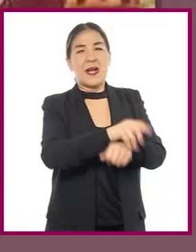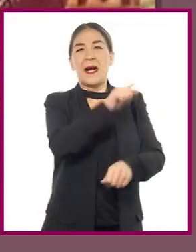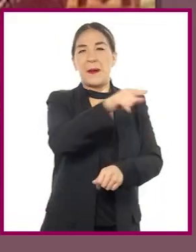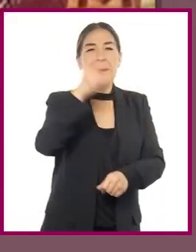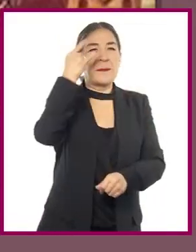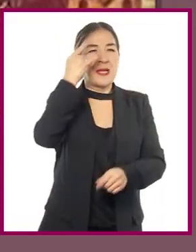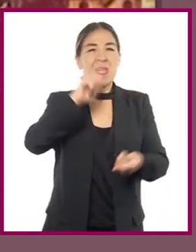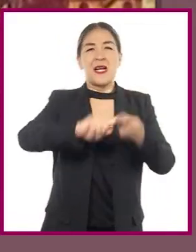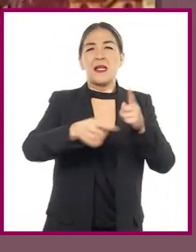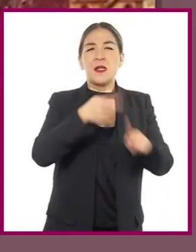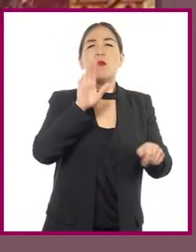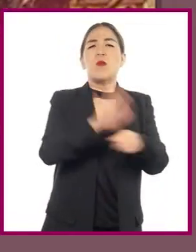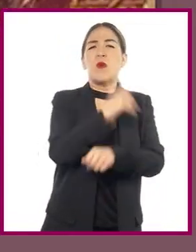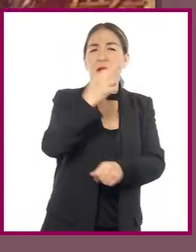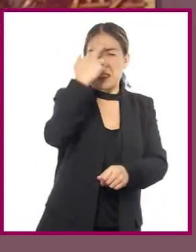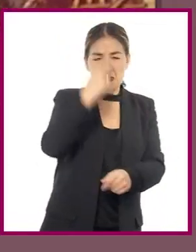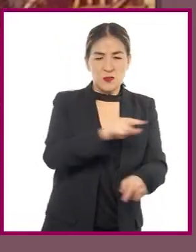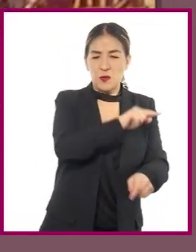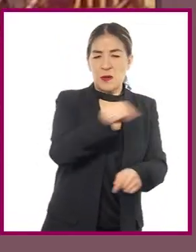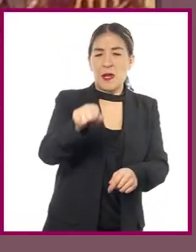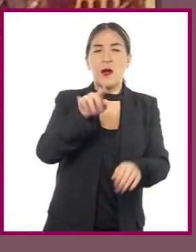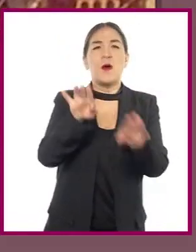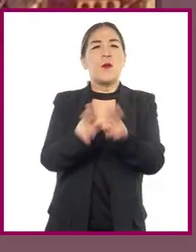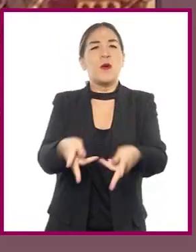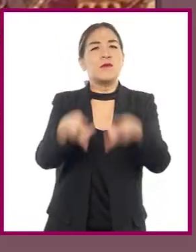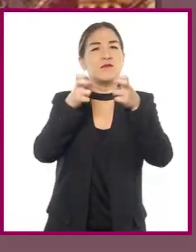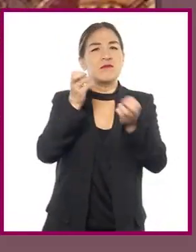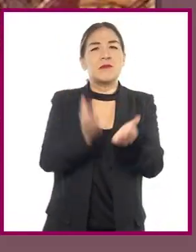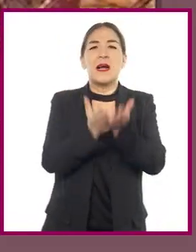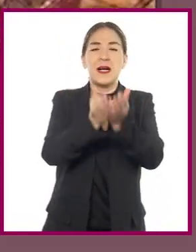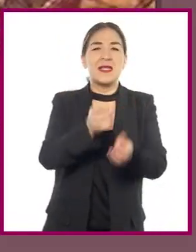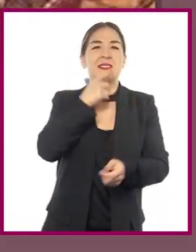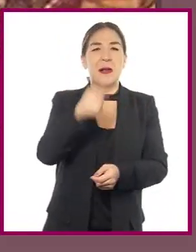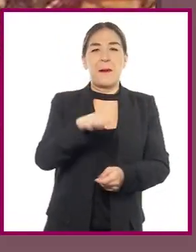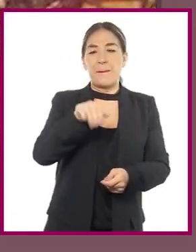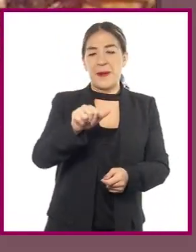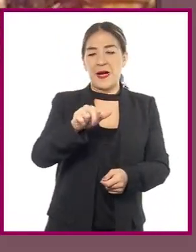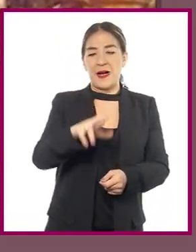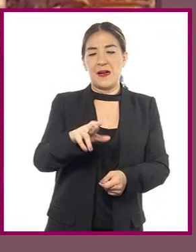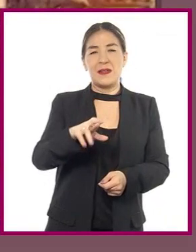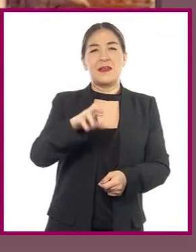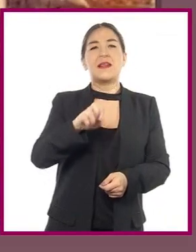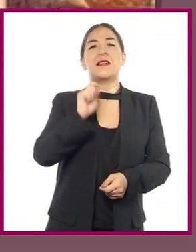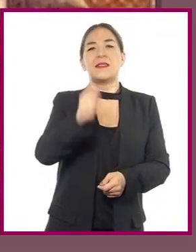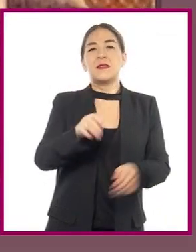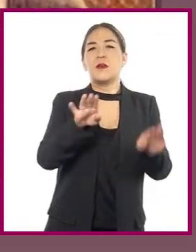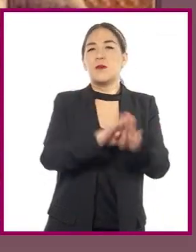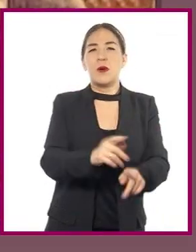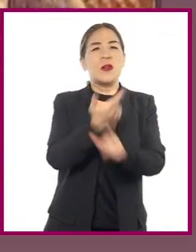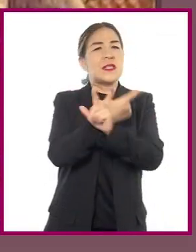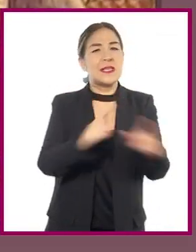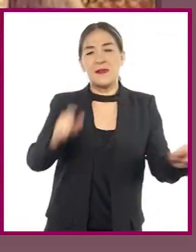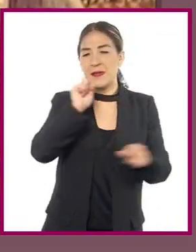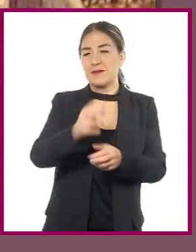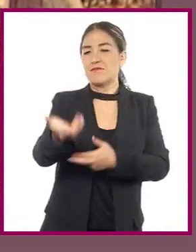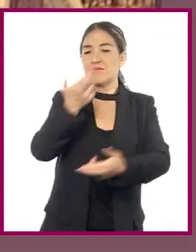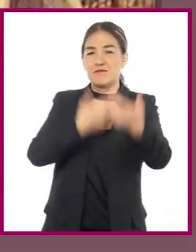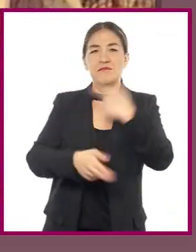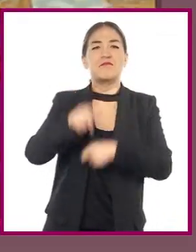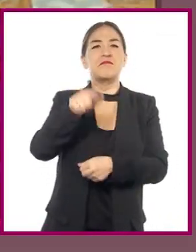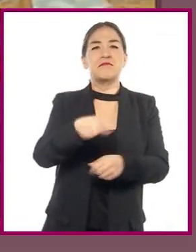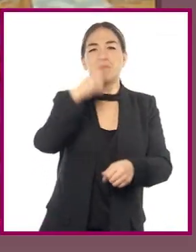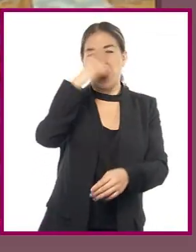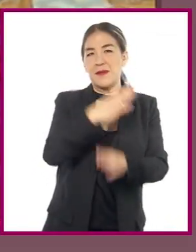españoles mediante una exigencia llamada Mare Liberum, que reclamaba la libre explotación de los recursos del